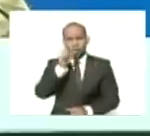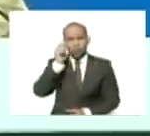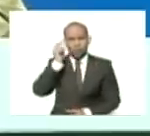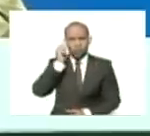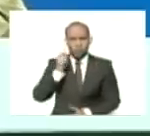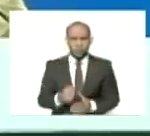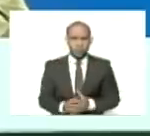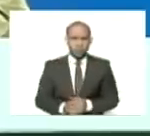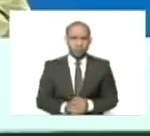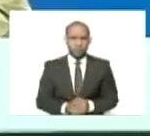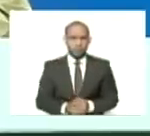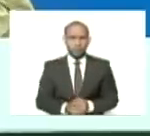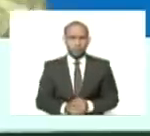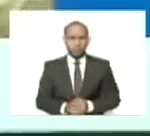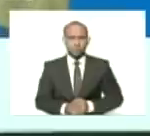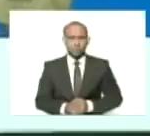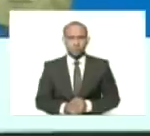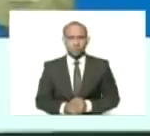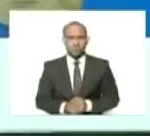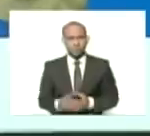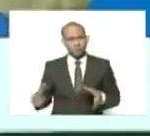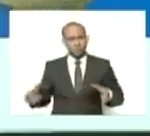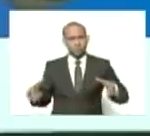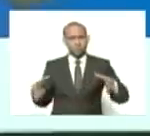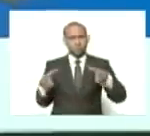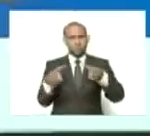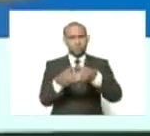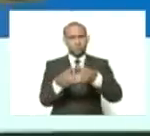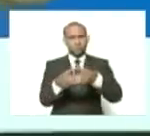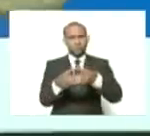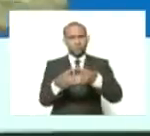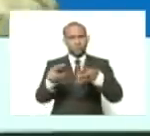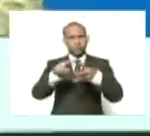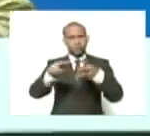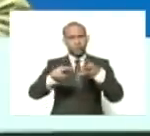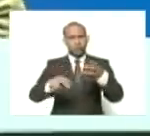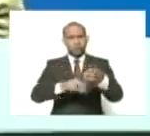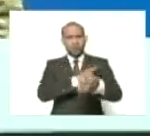Trabajadoras. Y agrupamos un nivel de fuerza superior.